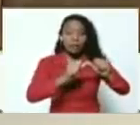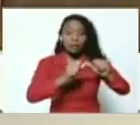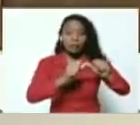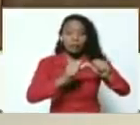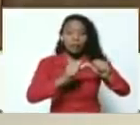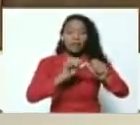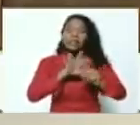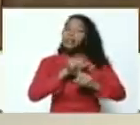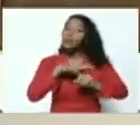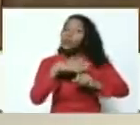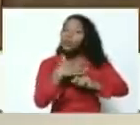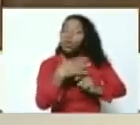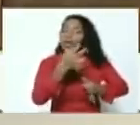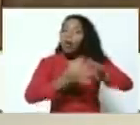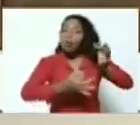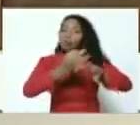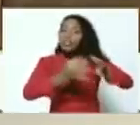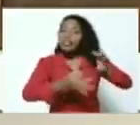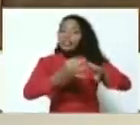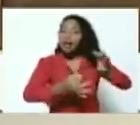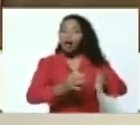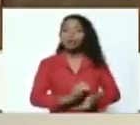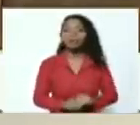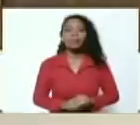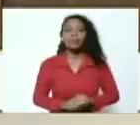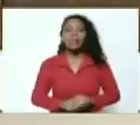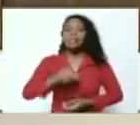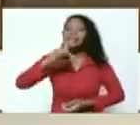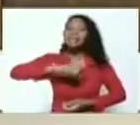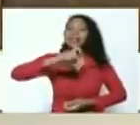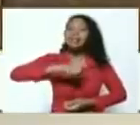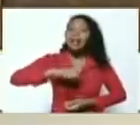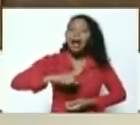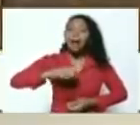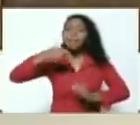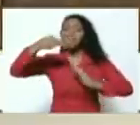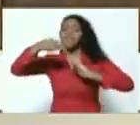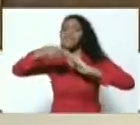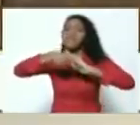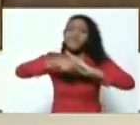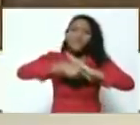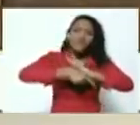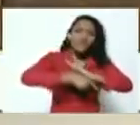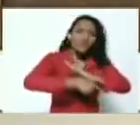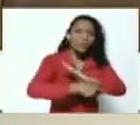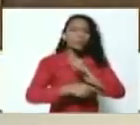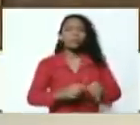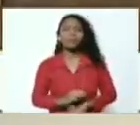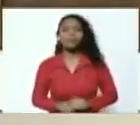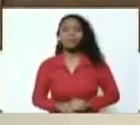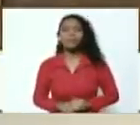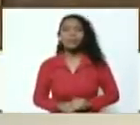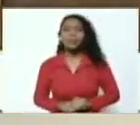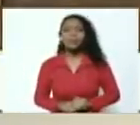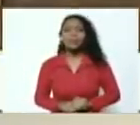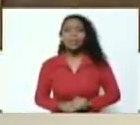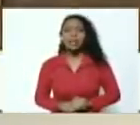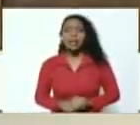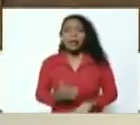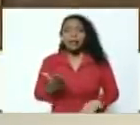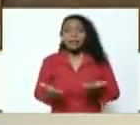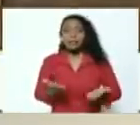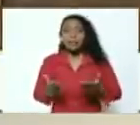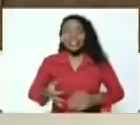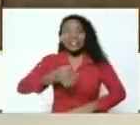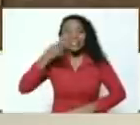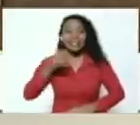de la situación de la justicia, de la necesidad de profundizar en el establecimiento